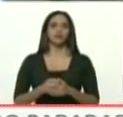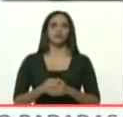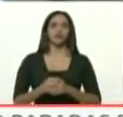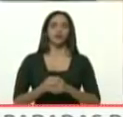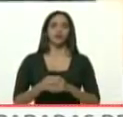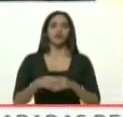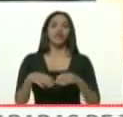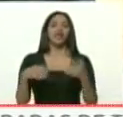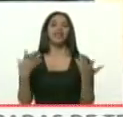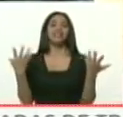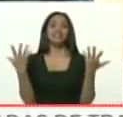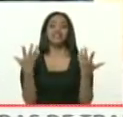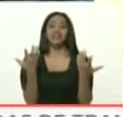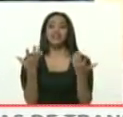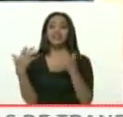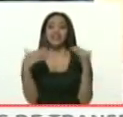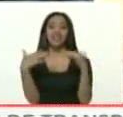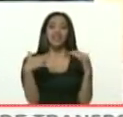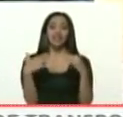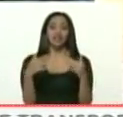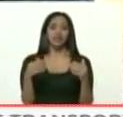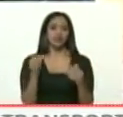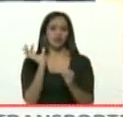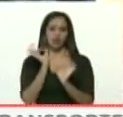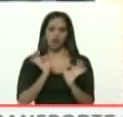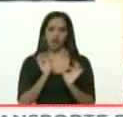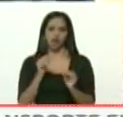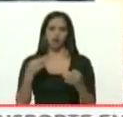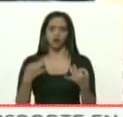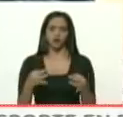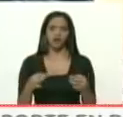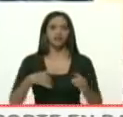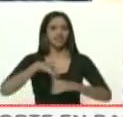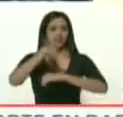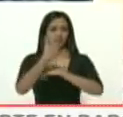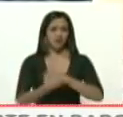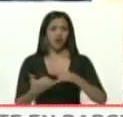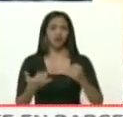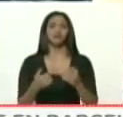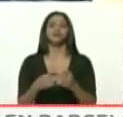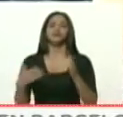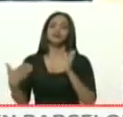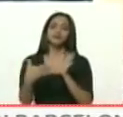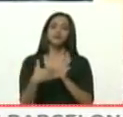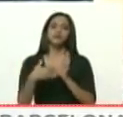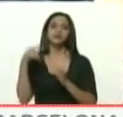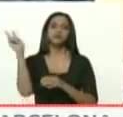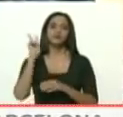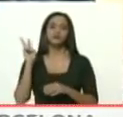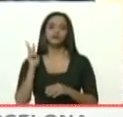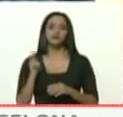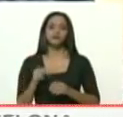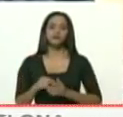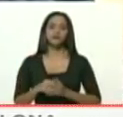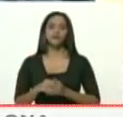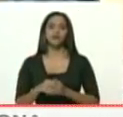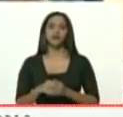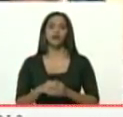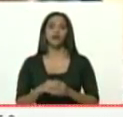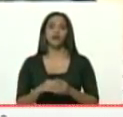de esta guerra no convencional y dentro de este plan sistemático contra Venezuela, declarar un